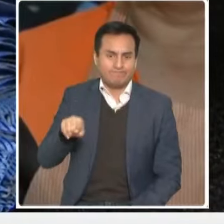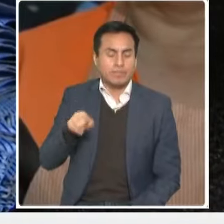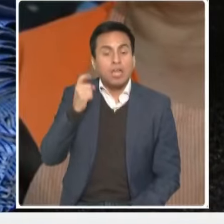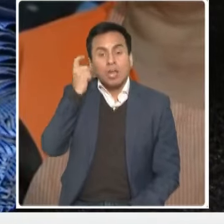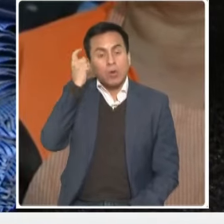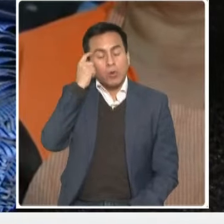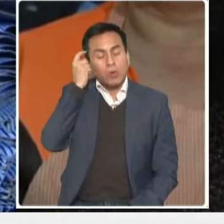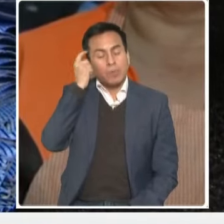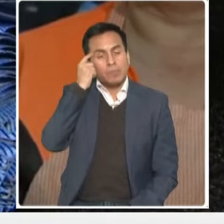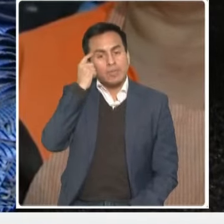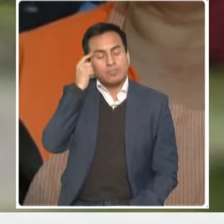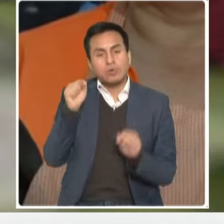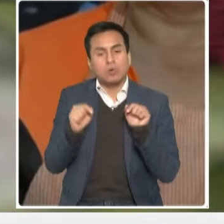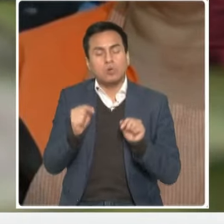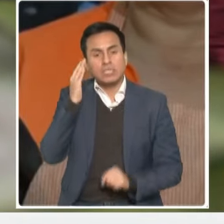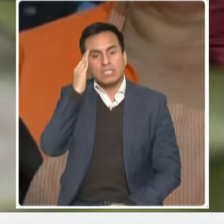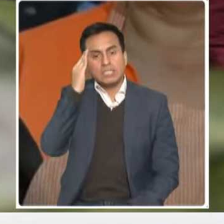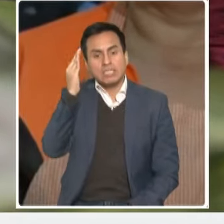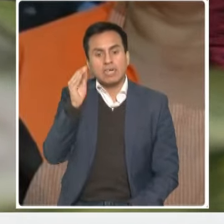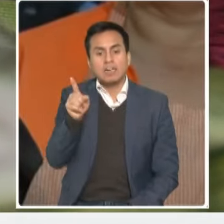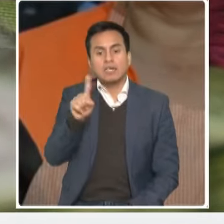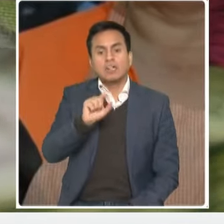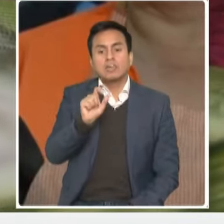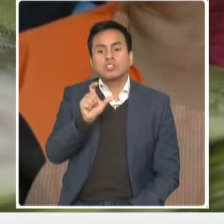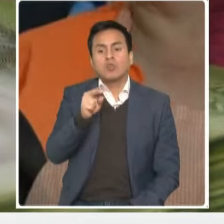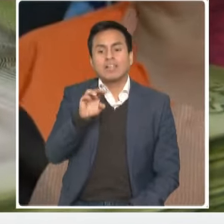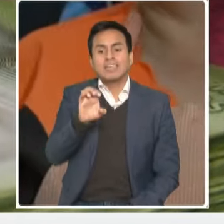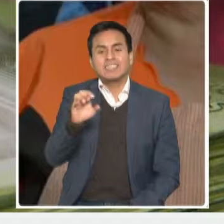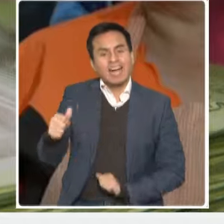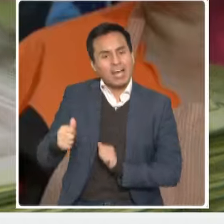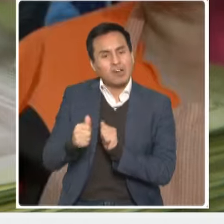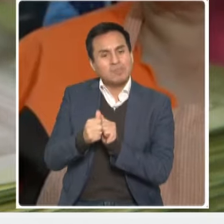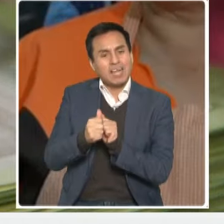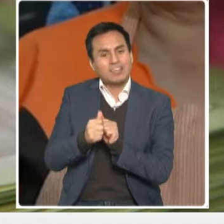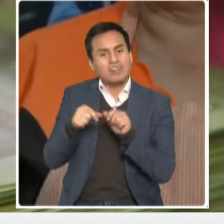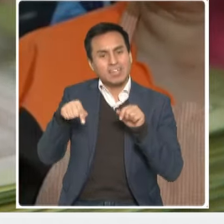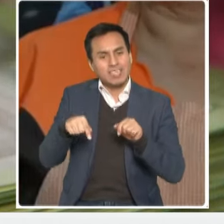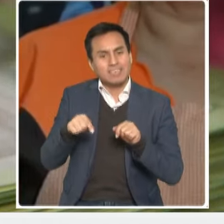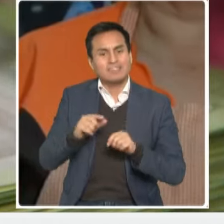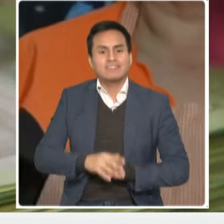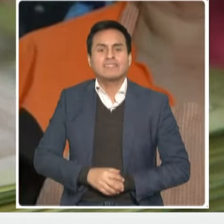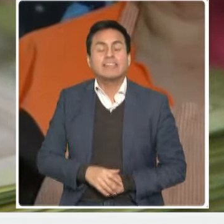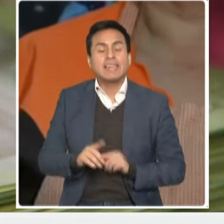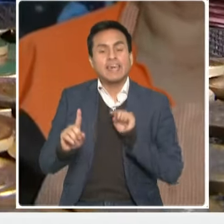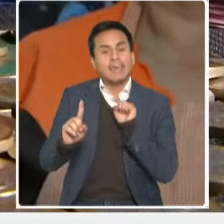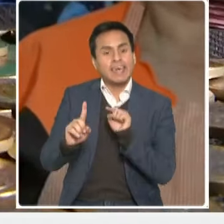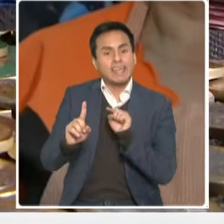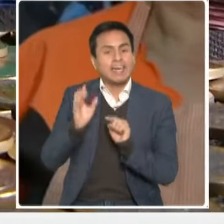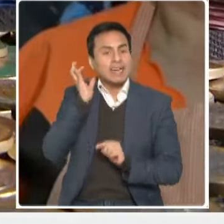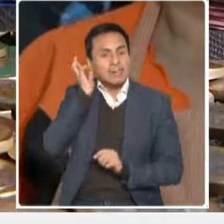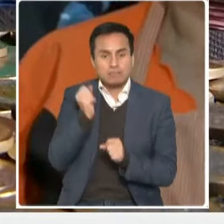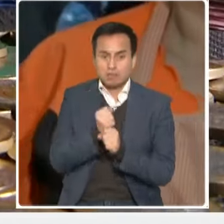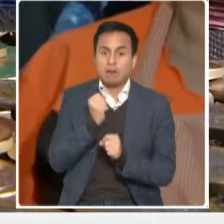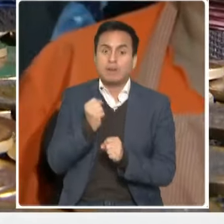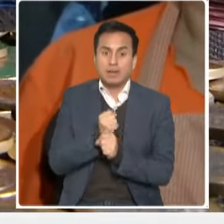Pienso hoy día en Solange, que nos está acompañando aquí hoy, que ella ha